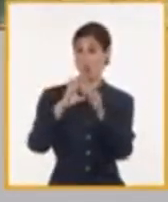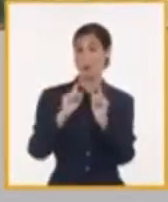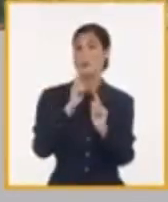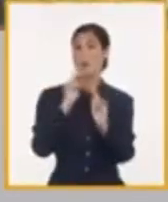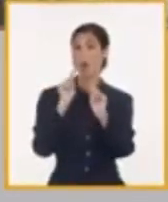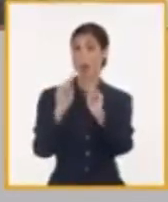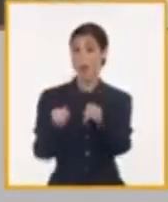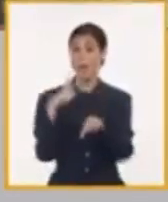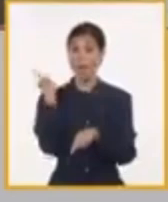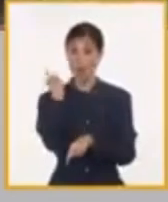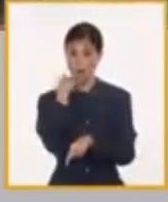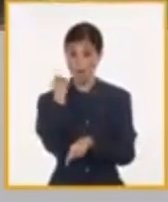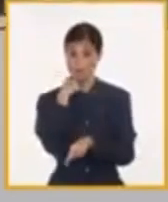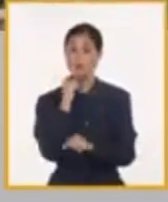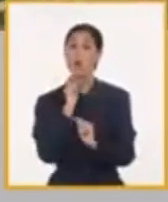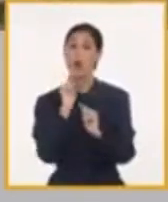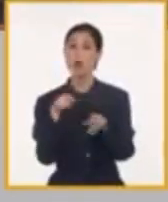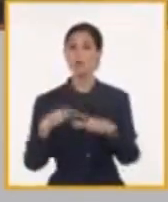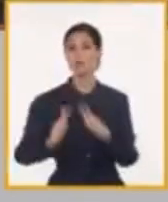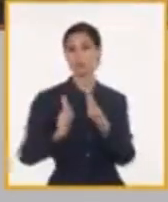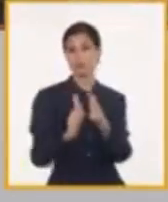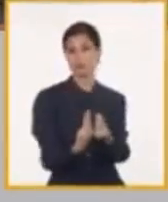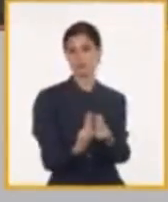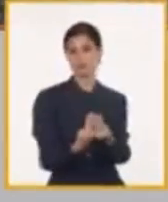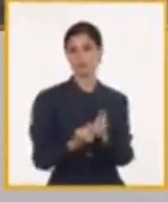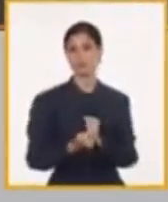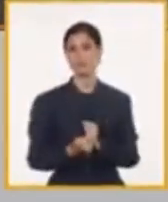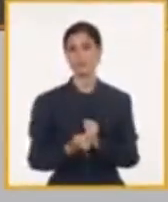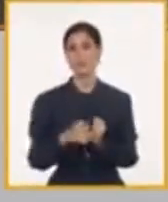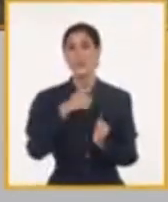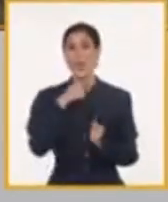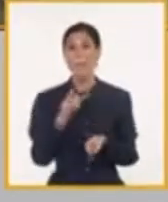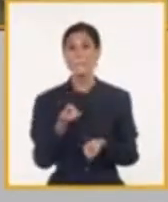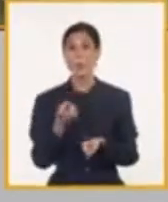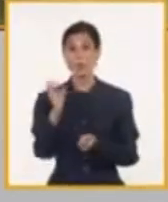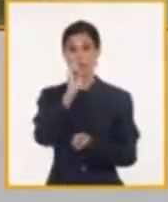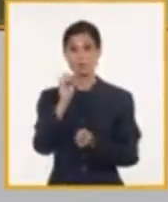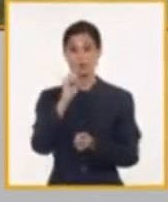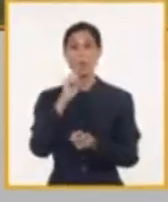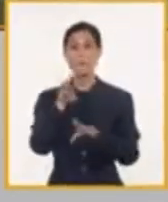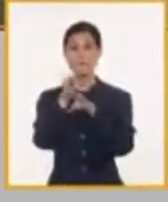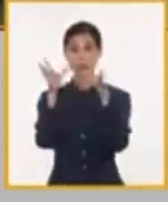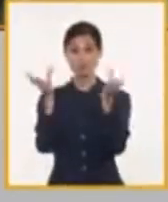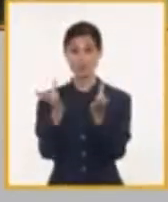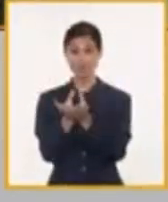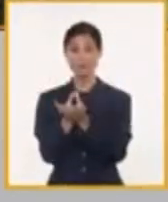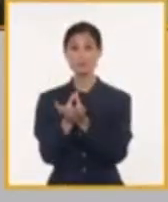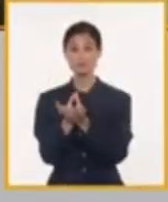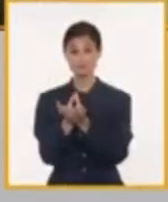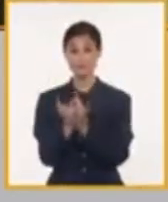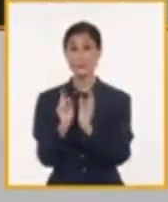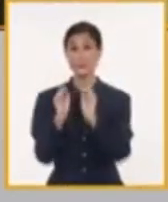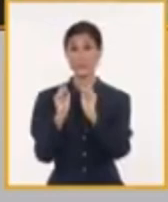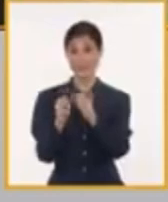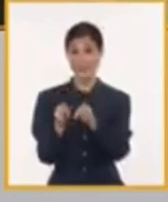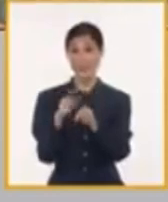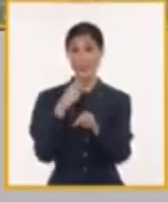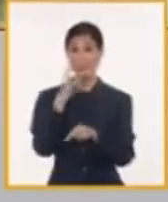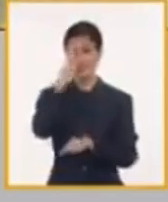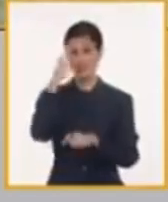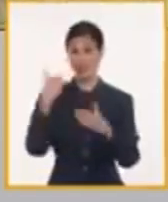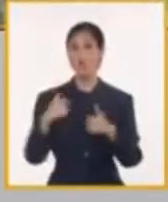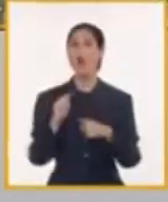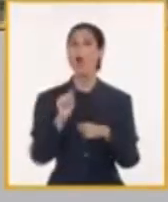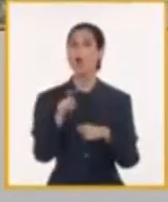año, cuando la Organización Mundial de la Salud está recomendando 12 kilogramos per cápita. ¿Qué tenemos que